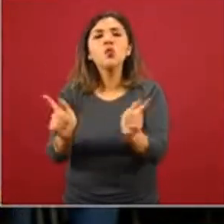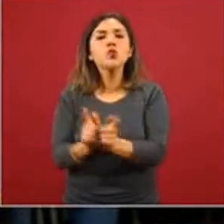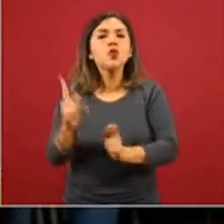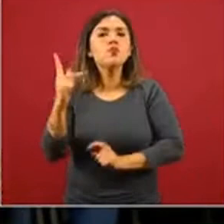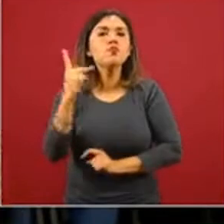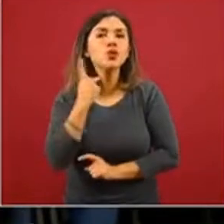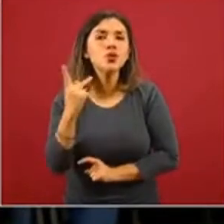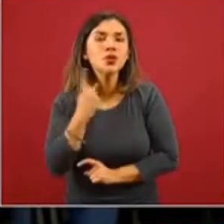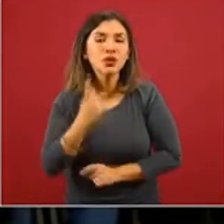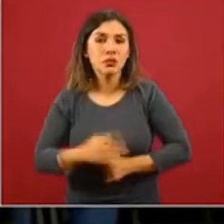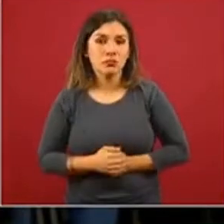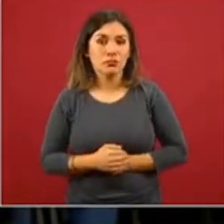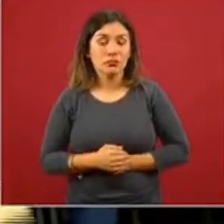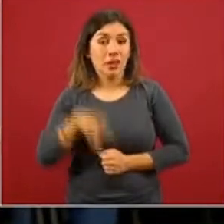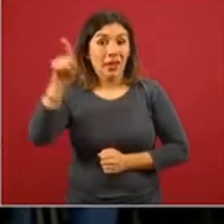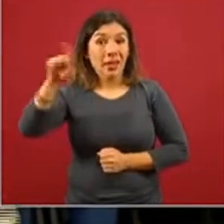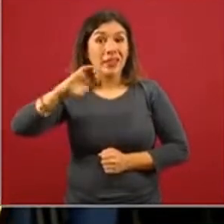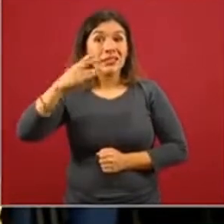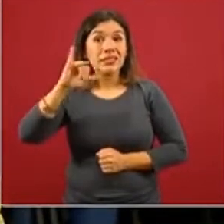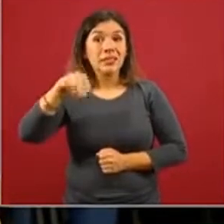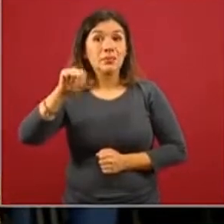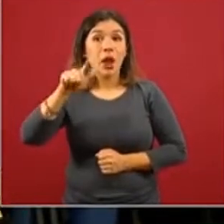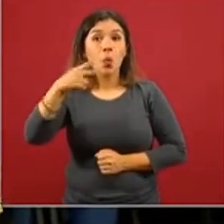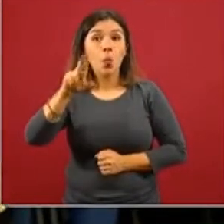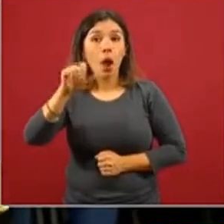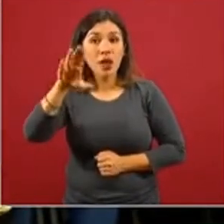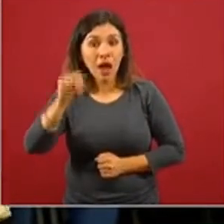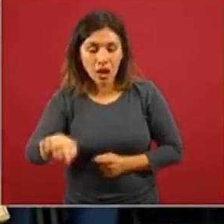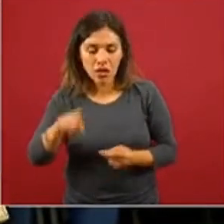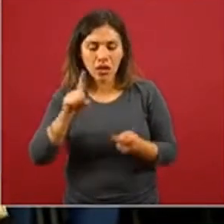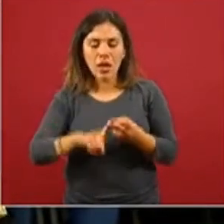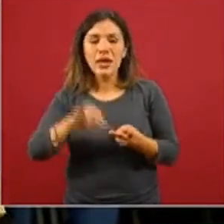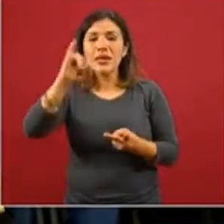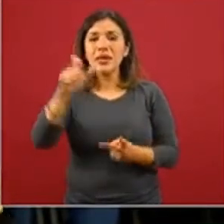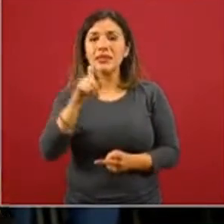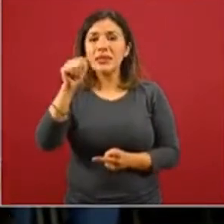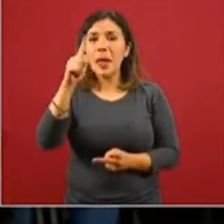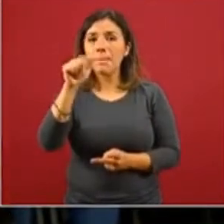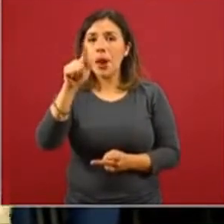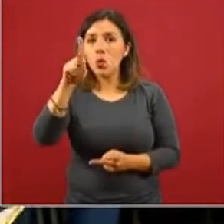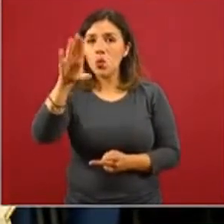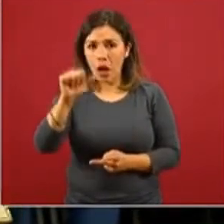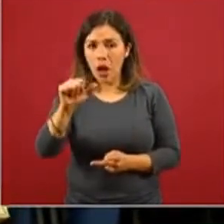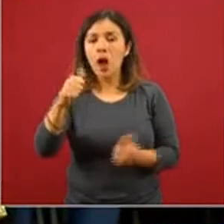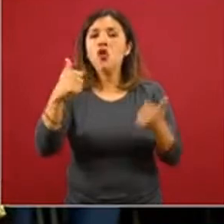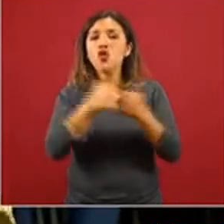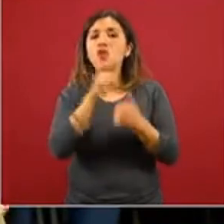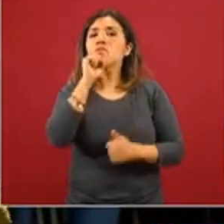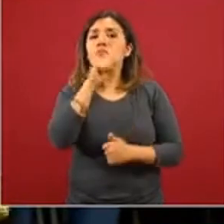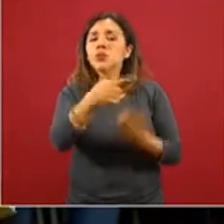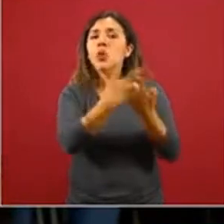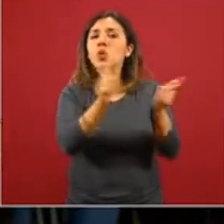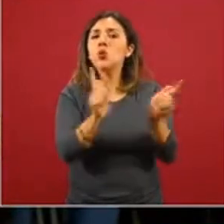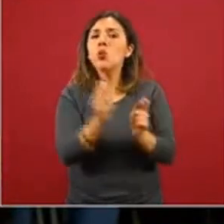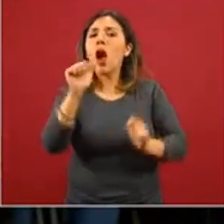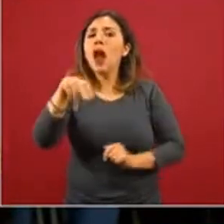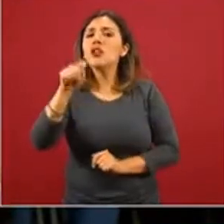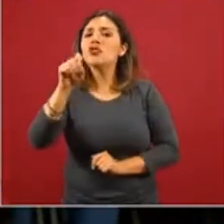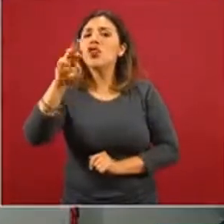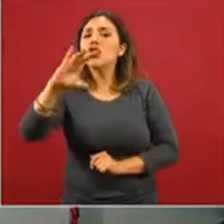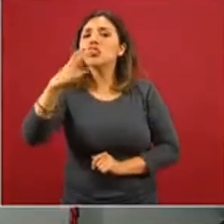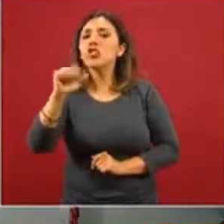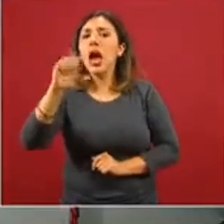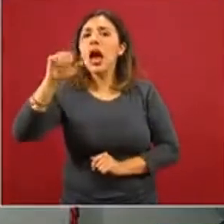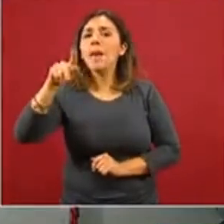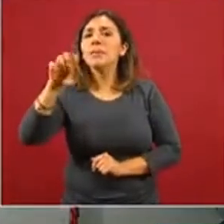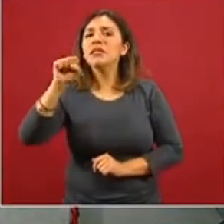políticos. En el caso de Chimalhuacán y en el caso de Iztapaluca, por antorcha campesina. Es decir, nadie puede ser contratado